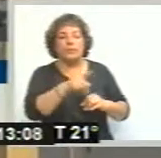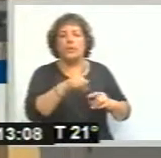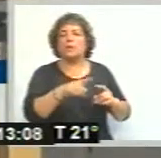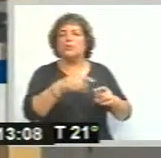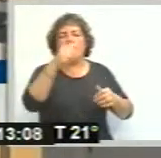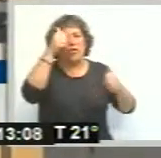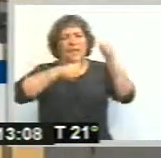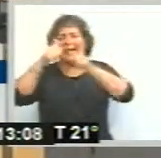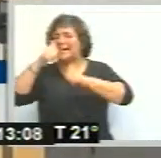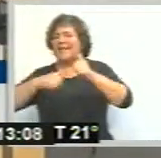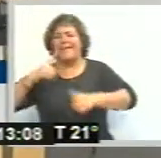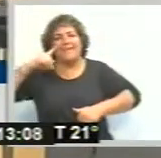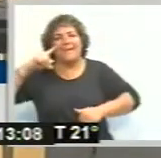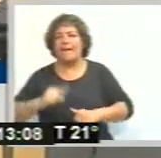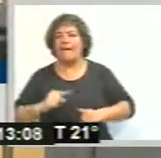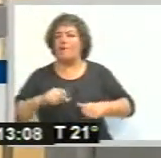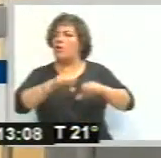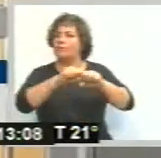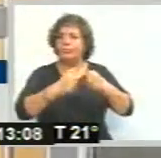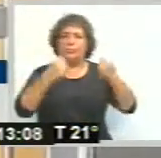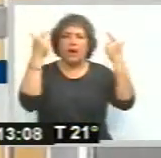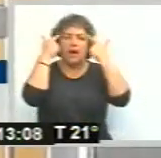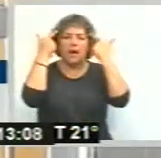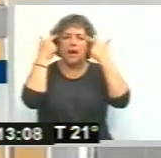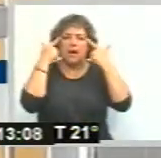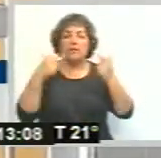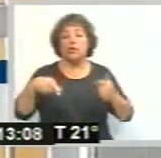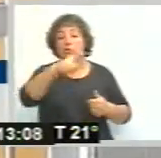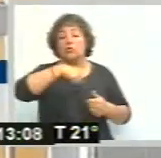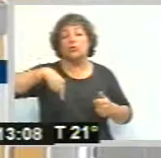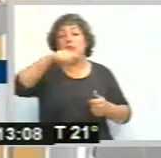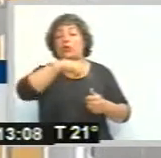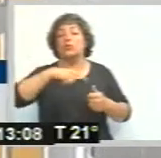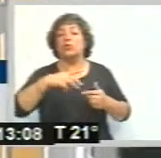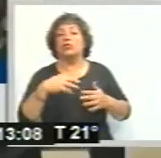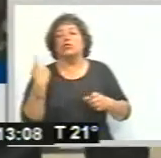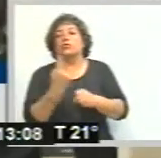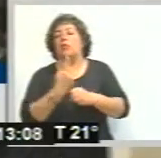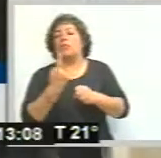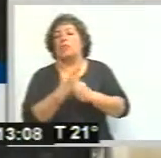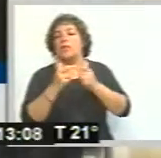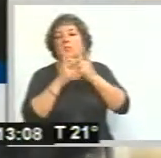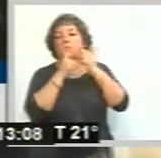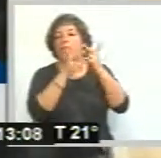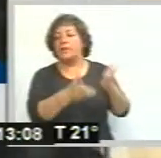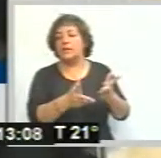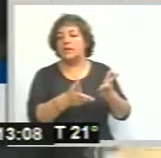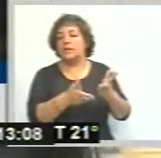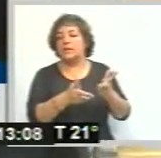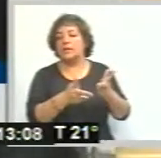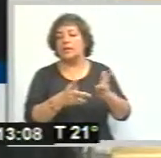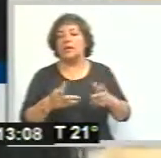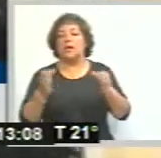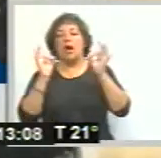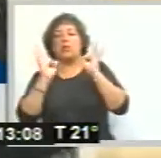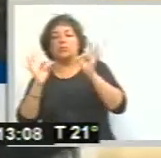politraumatismo severo y que hace que nosotros seamos parcos en cuanto al poder decir de que ya han salido